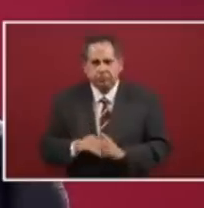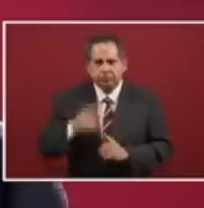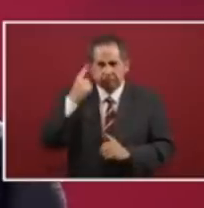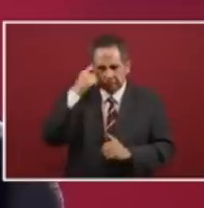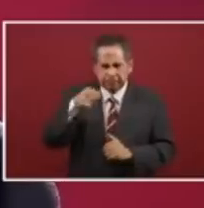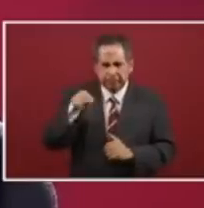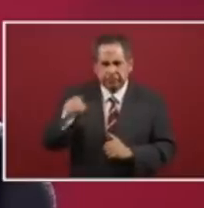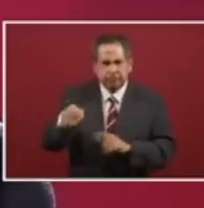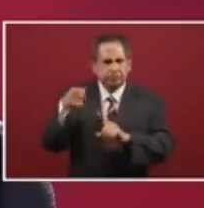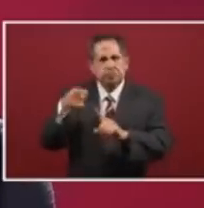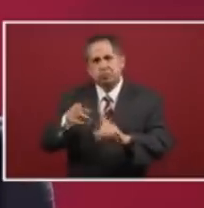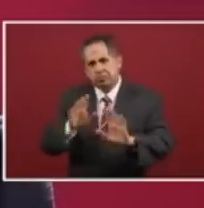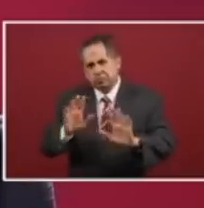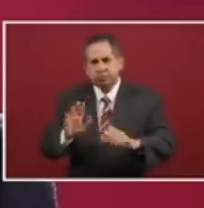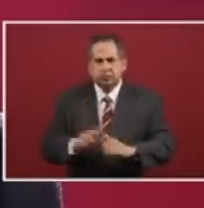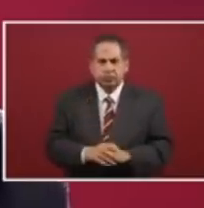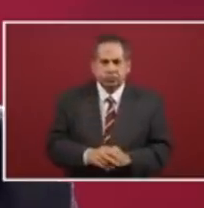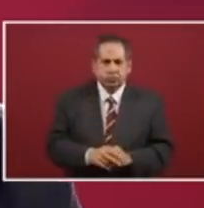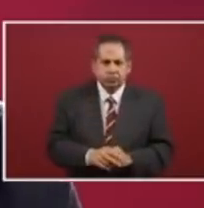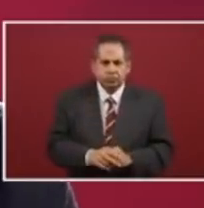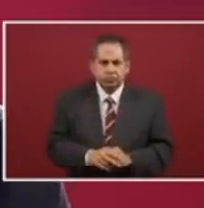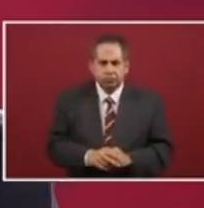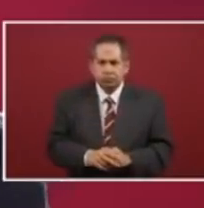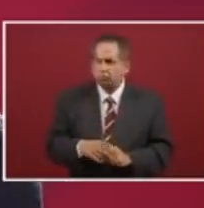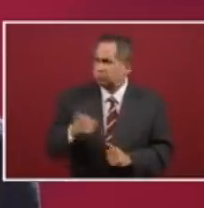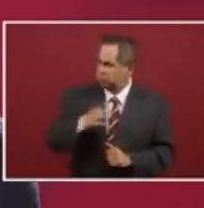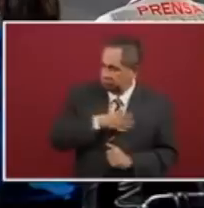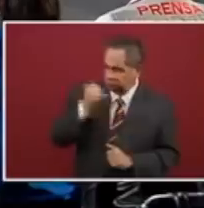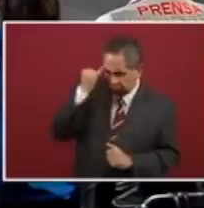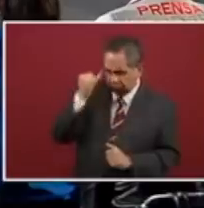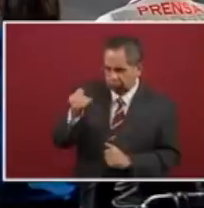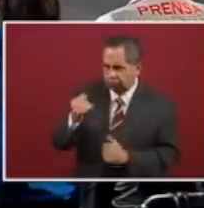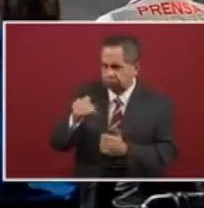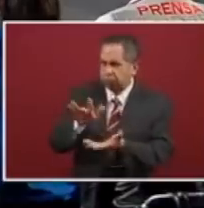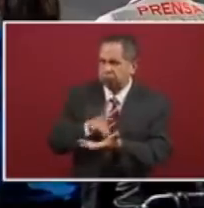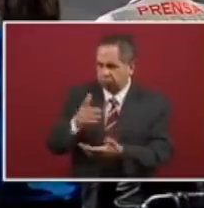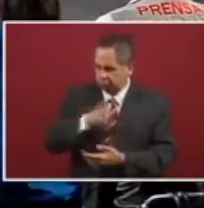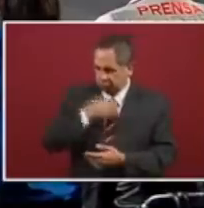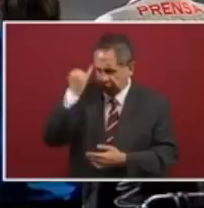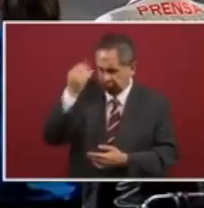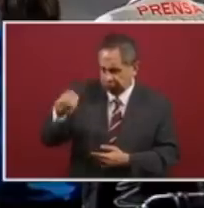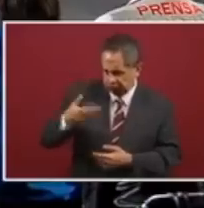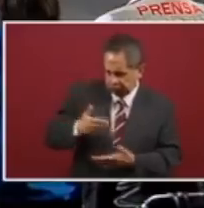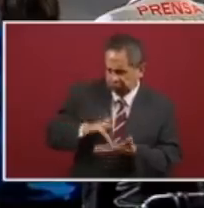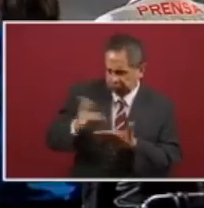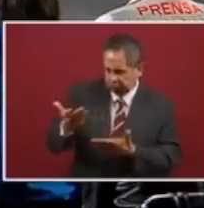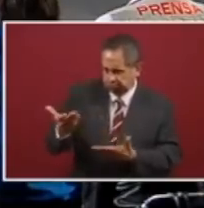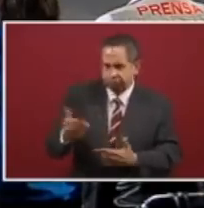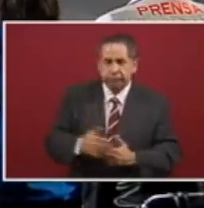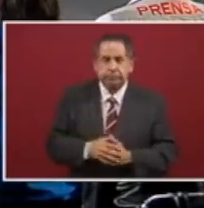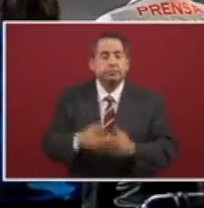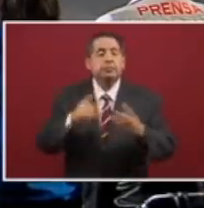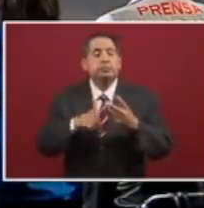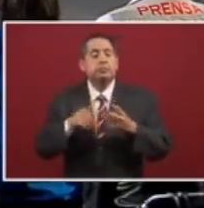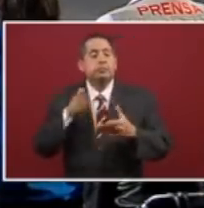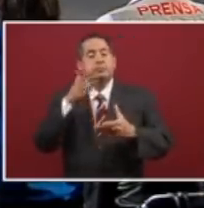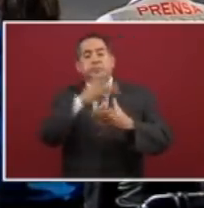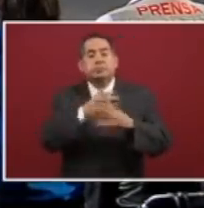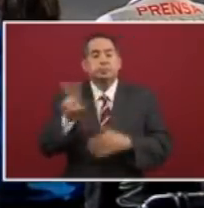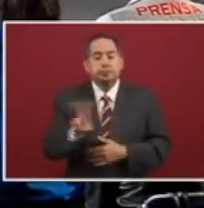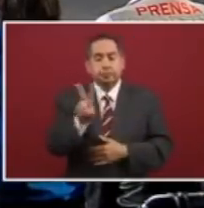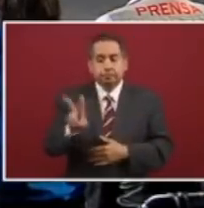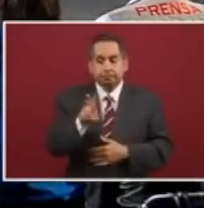ese propósito pero bueno se toma en cuenta voy a los cabos del viernes